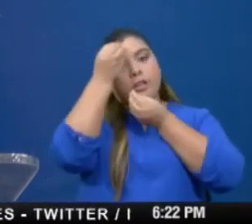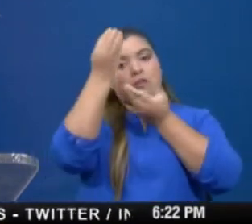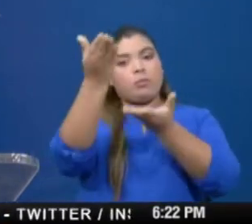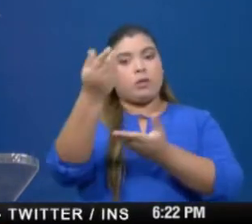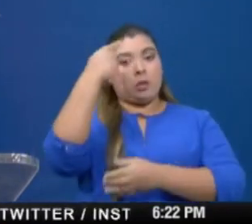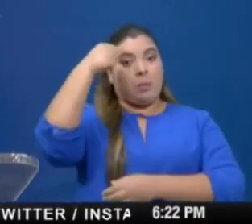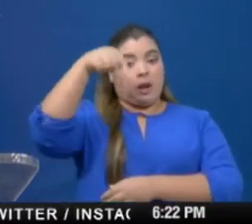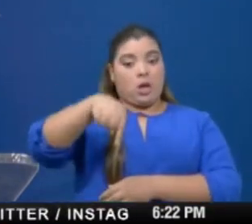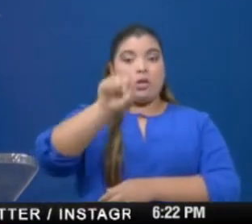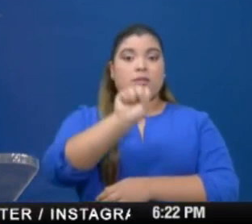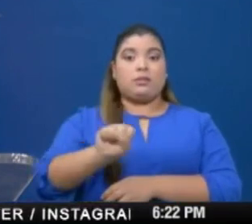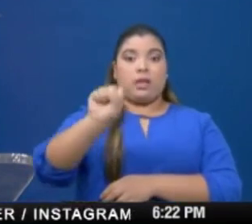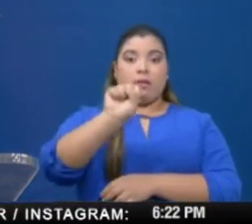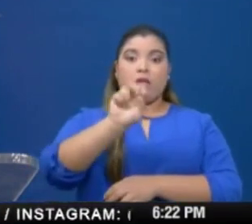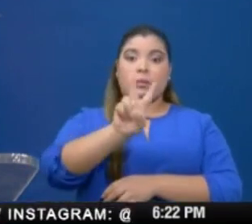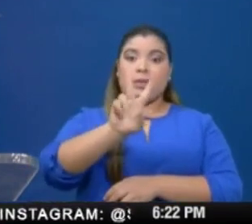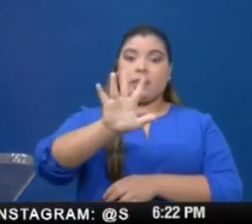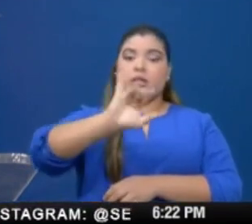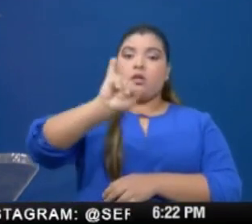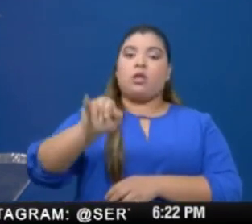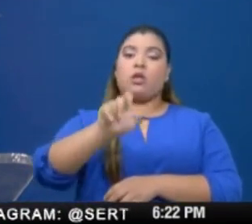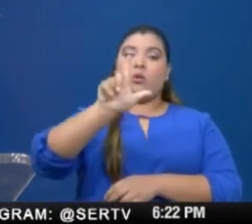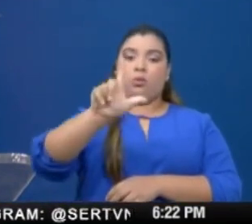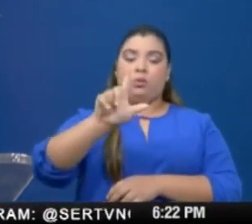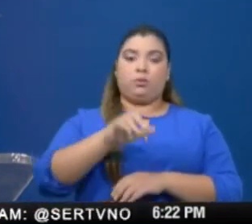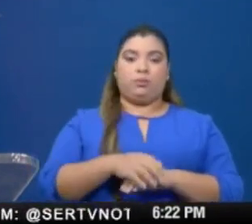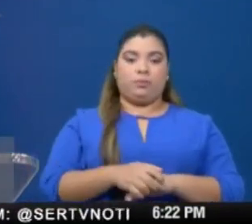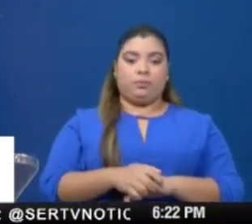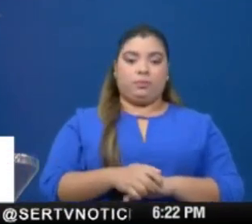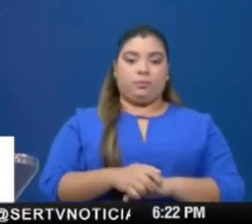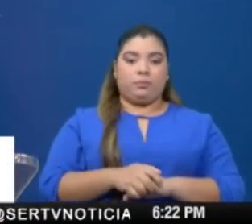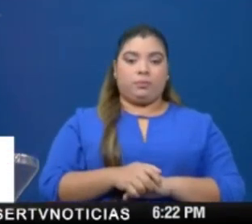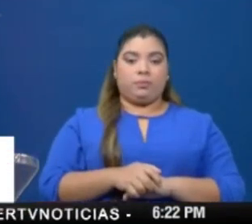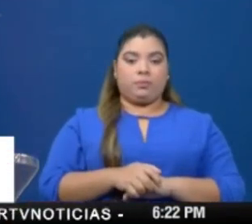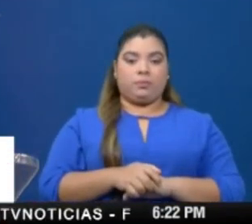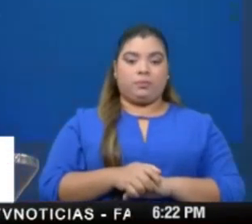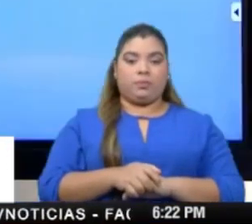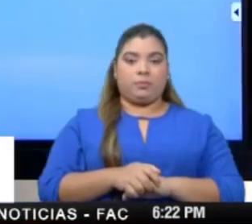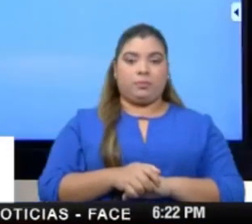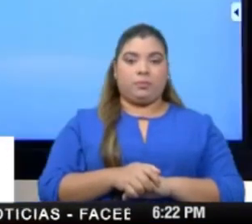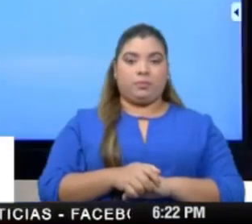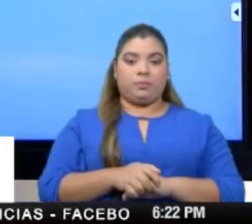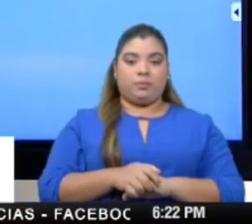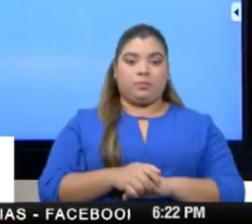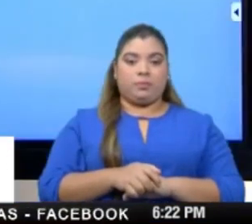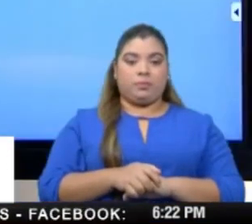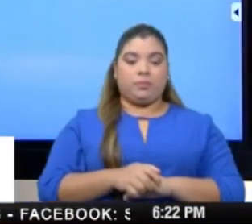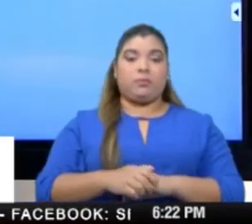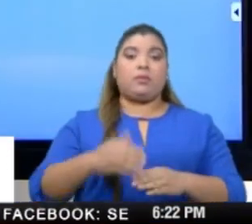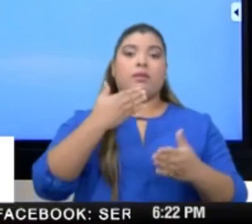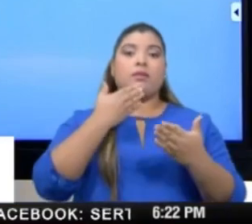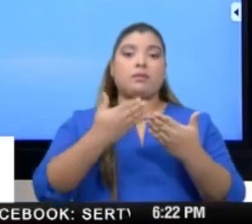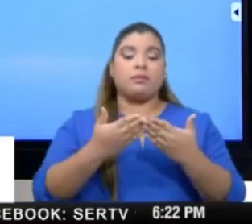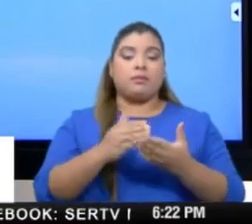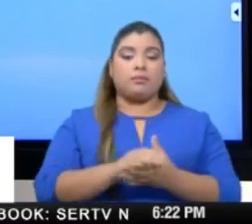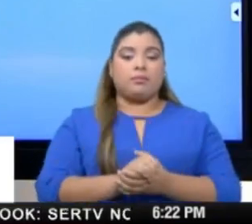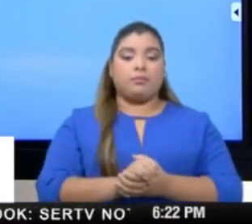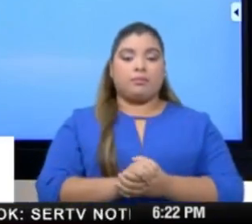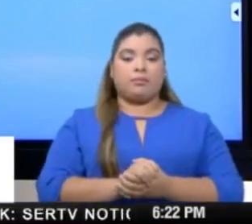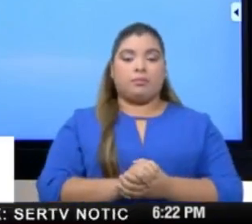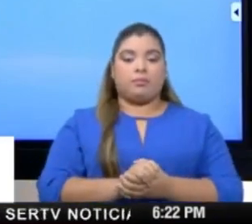para hoy sábado 25 de julio de este año 2020. Muy buenas tardes, doctor Cedeño. Gracias, Aris. Buenas noches a